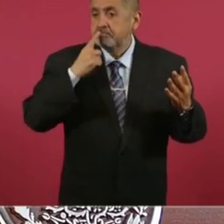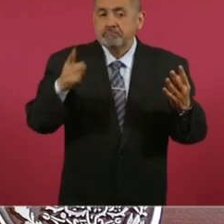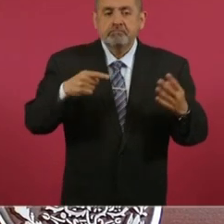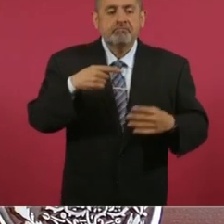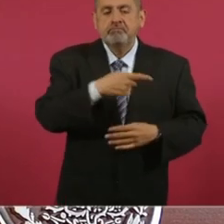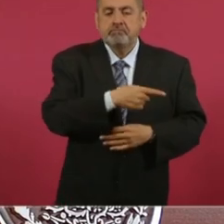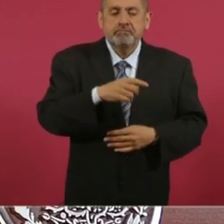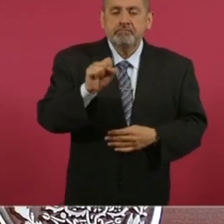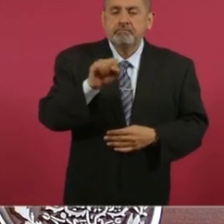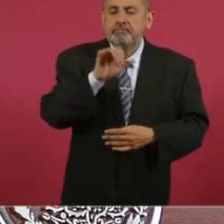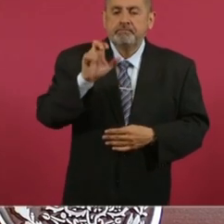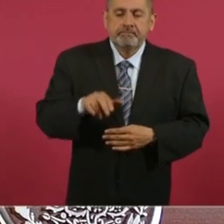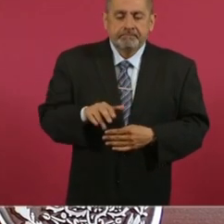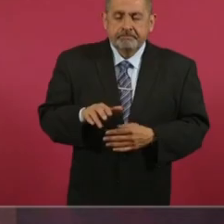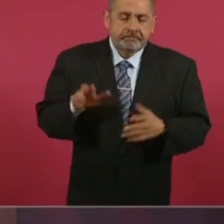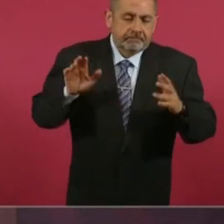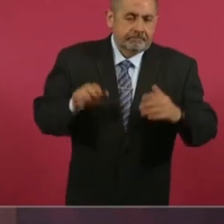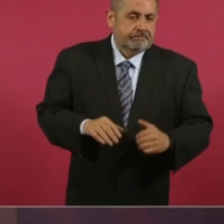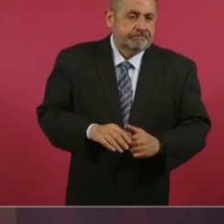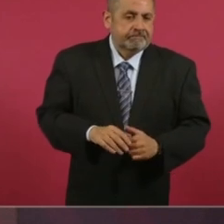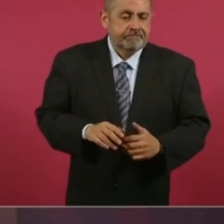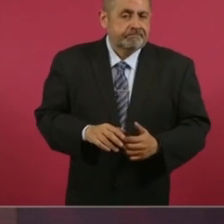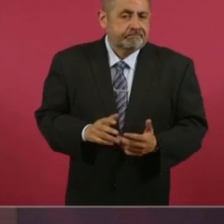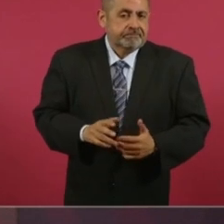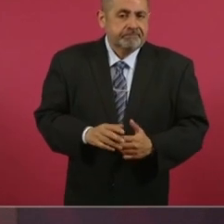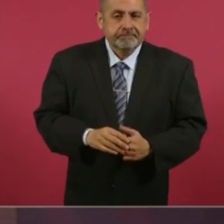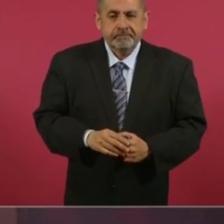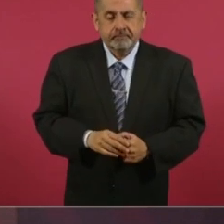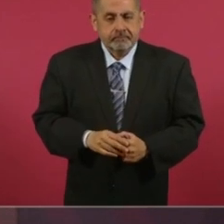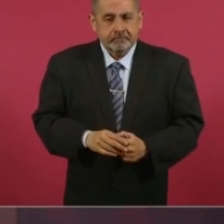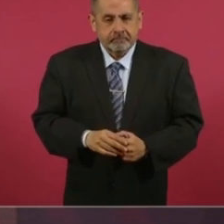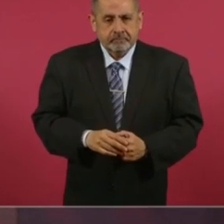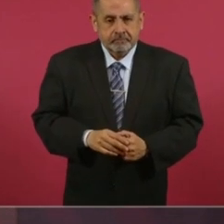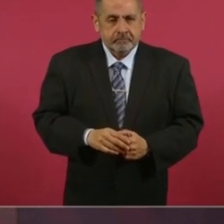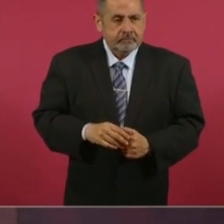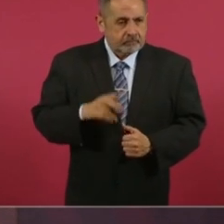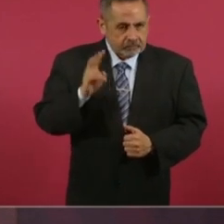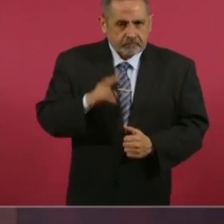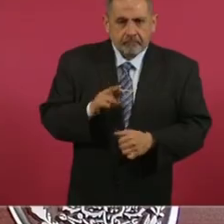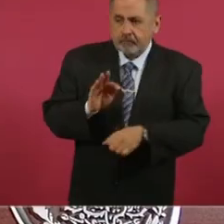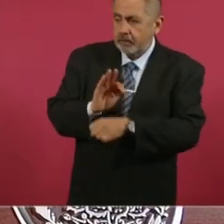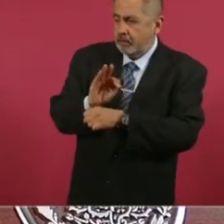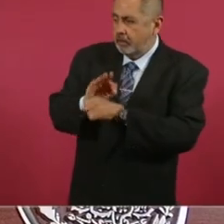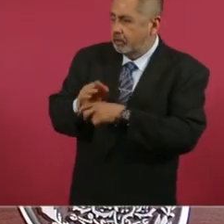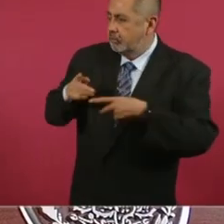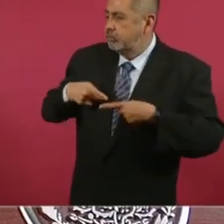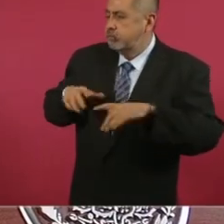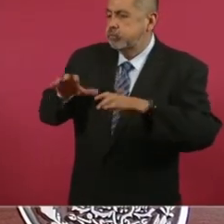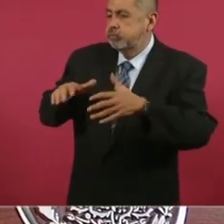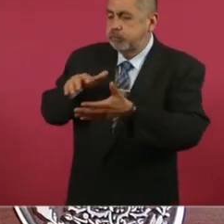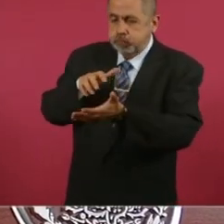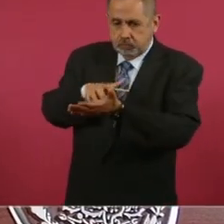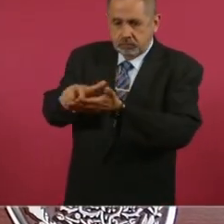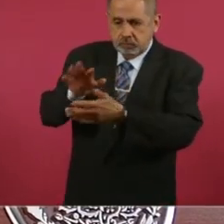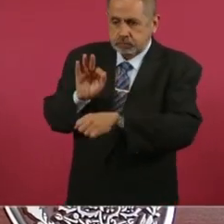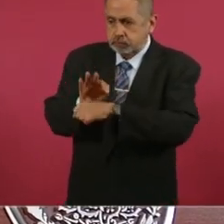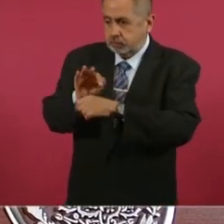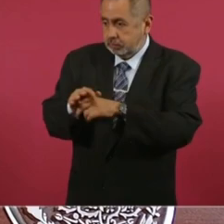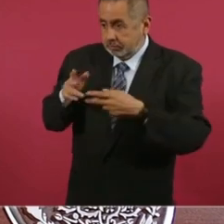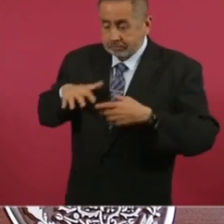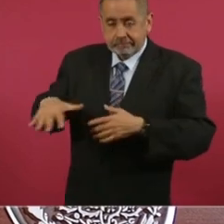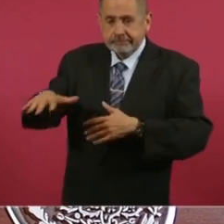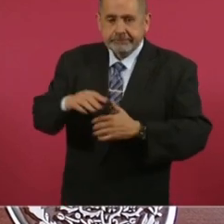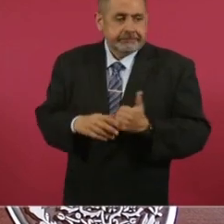que tenían que ver con defender a la gente, con defender al